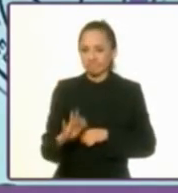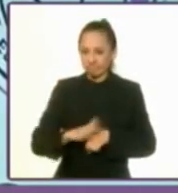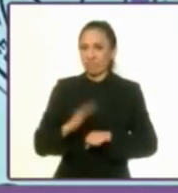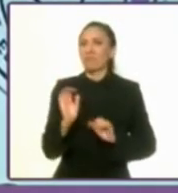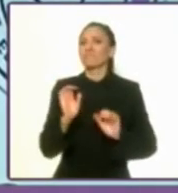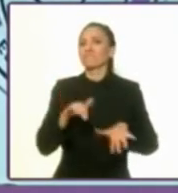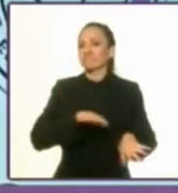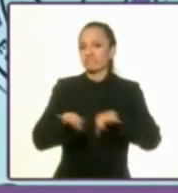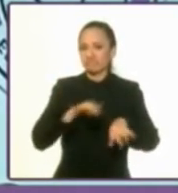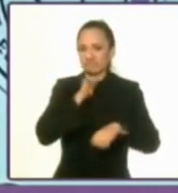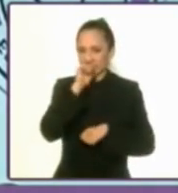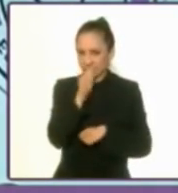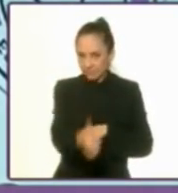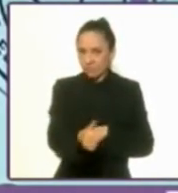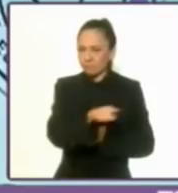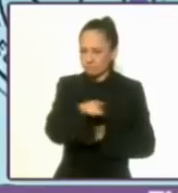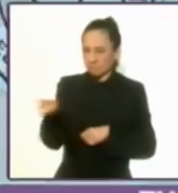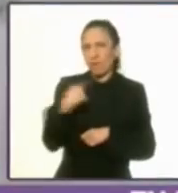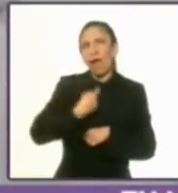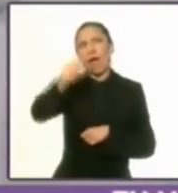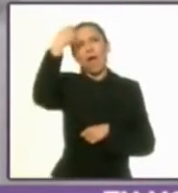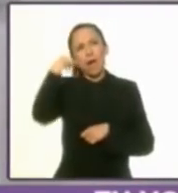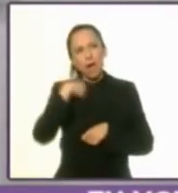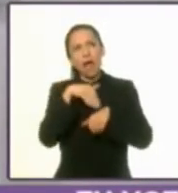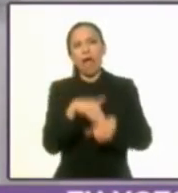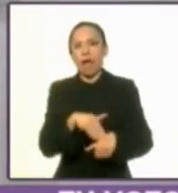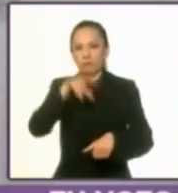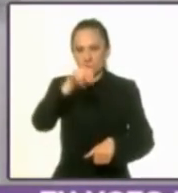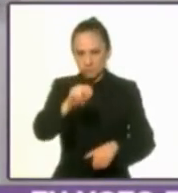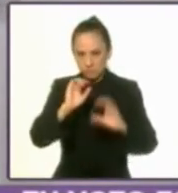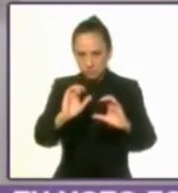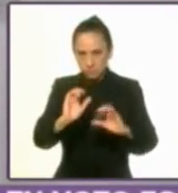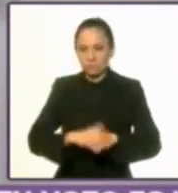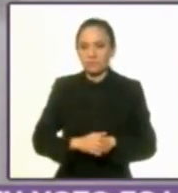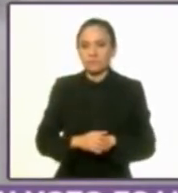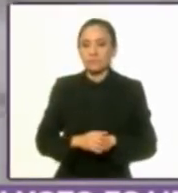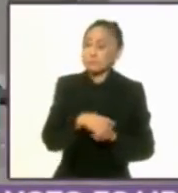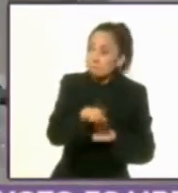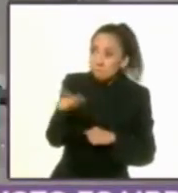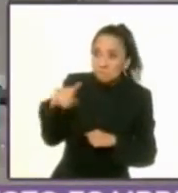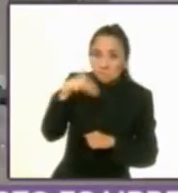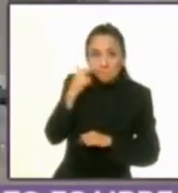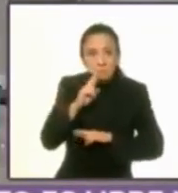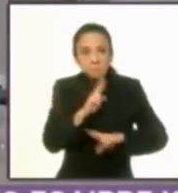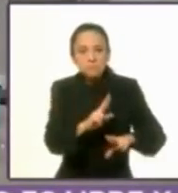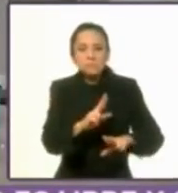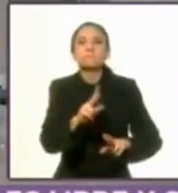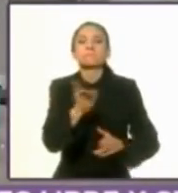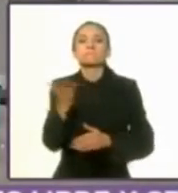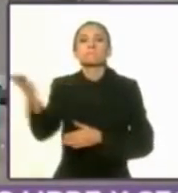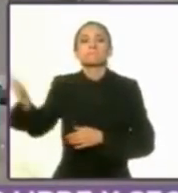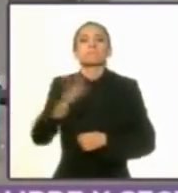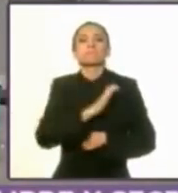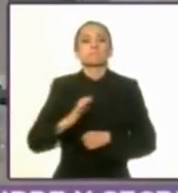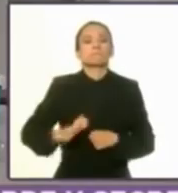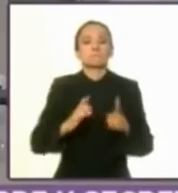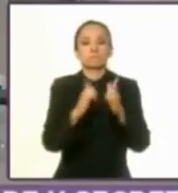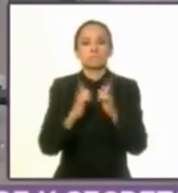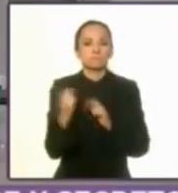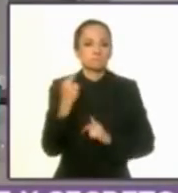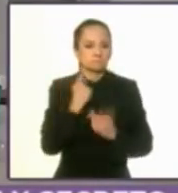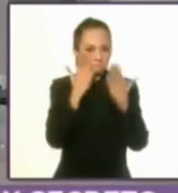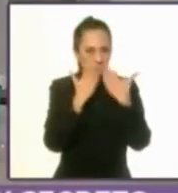engañar alguien que tuviera algún ánimo de responder me pregunto tiene el uso de la palabra la candidata es impartido lorena osornio